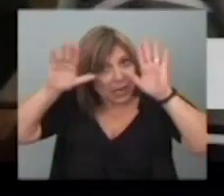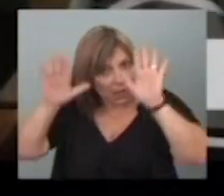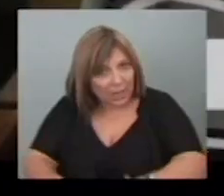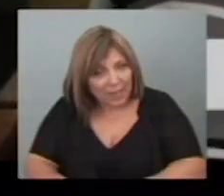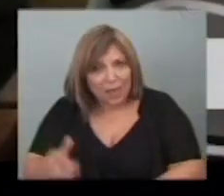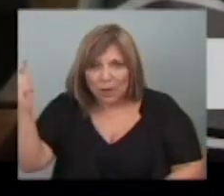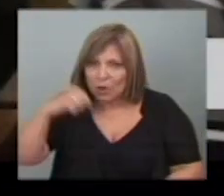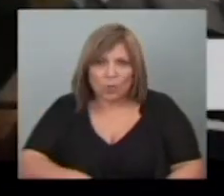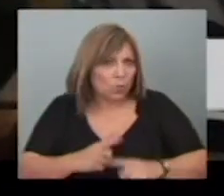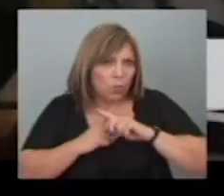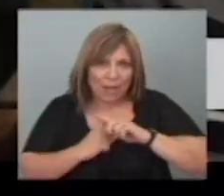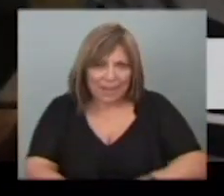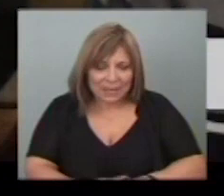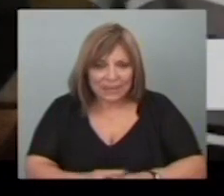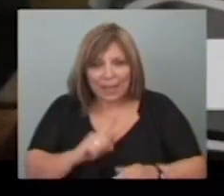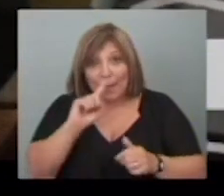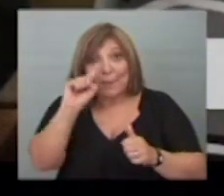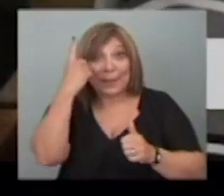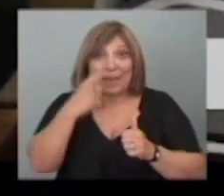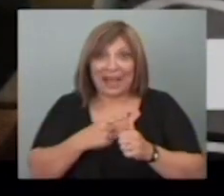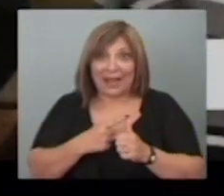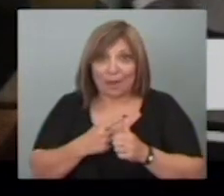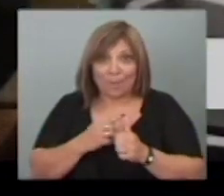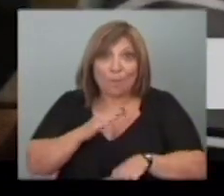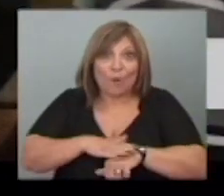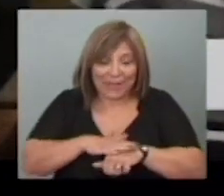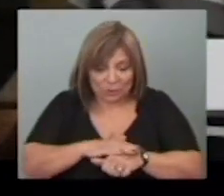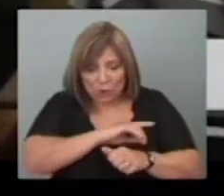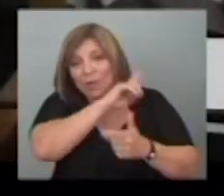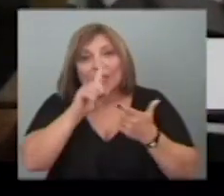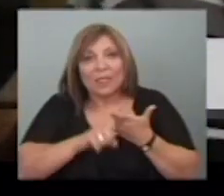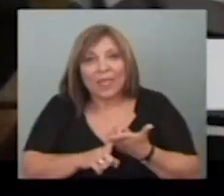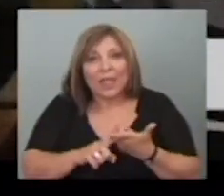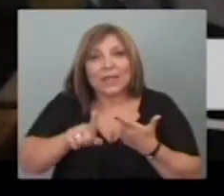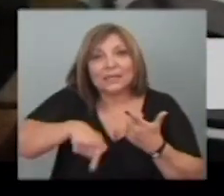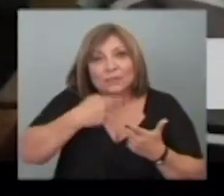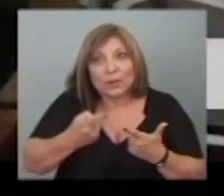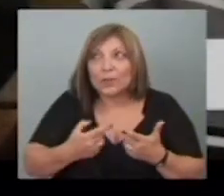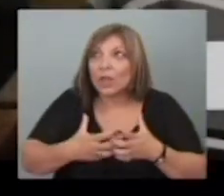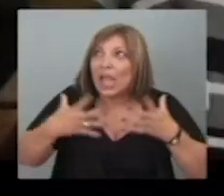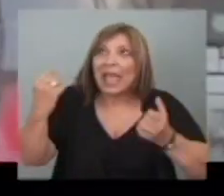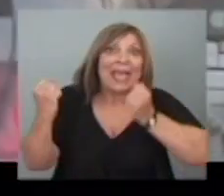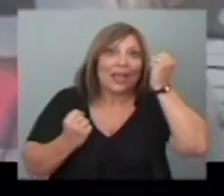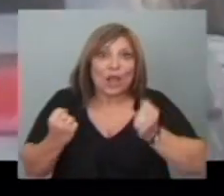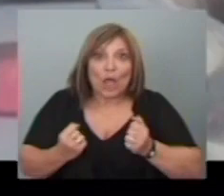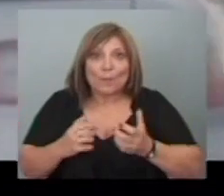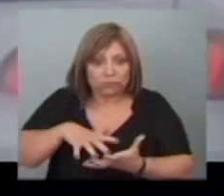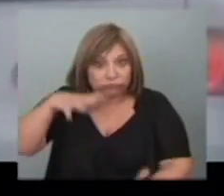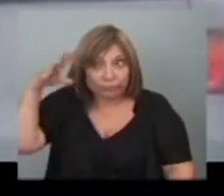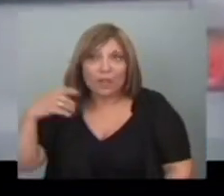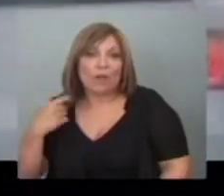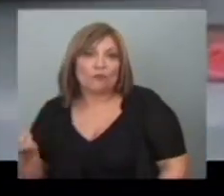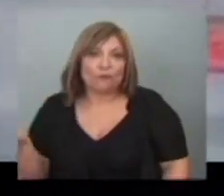pensé quedarme, nunca más venir para acá en una primera instancia. Y luego está cuando tener algo grande económico, volver. La crisis